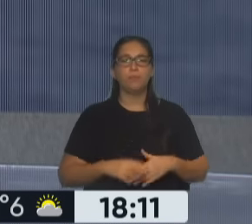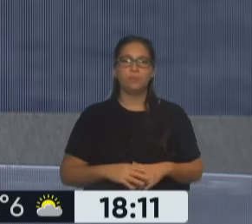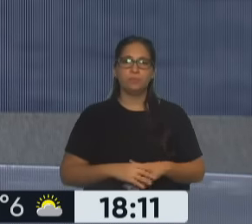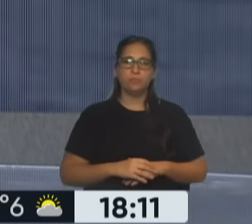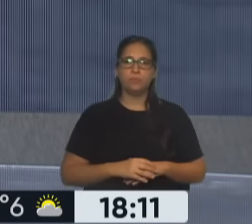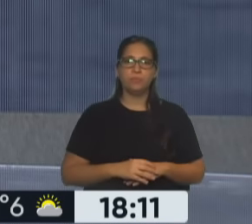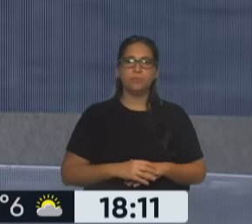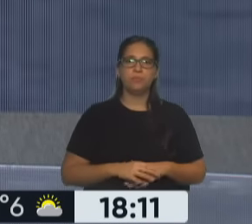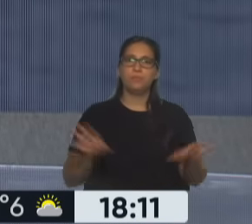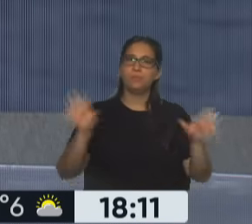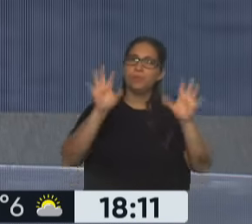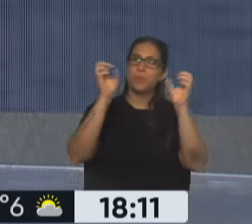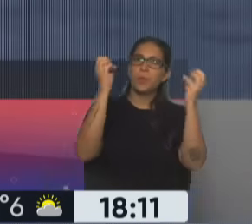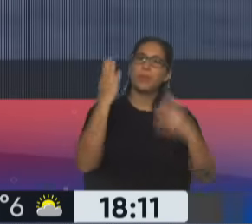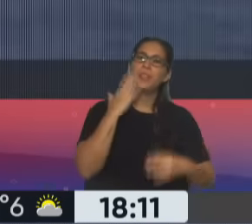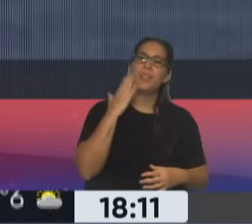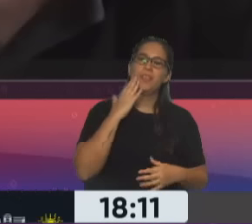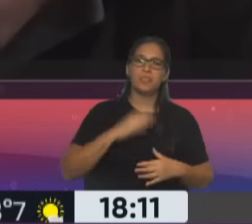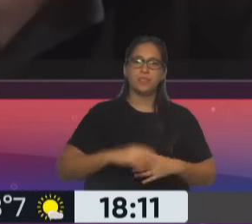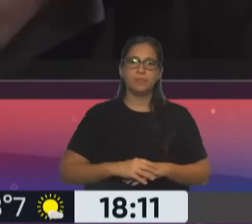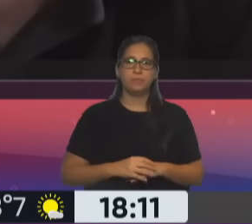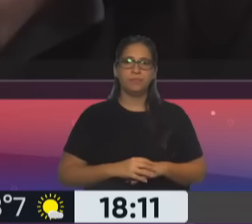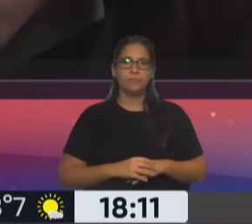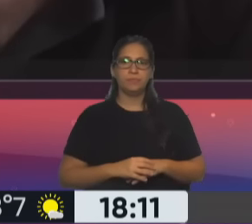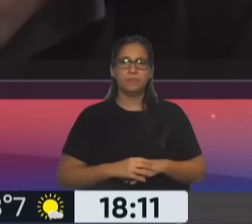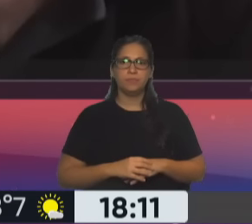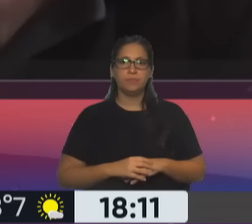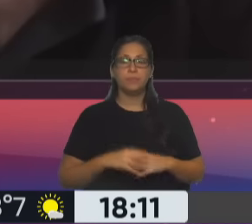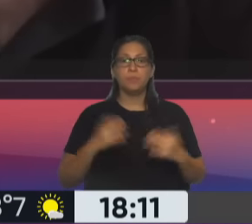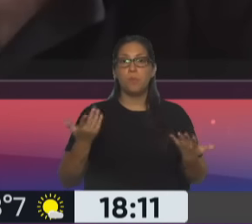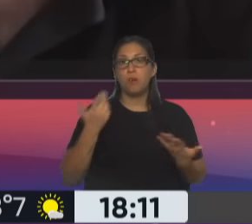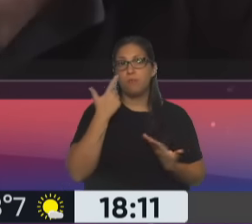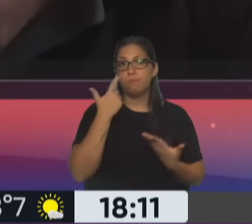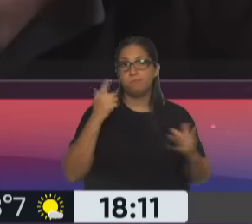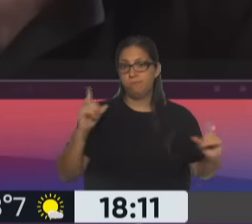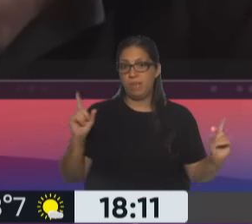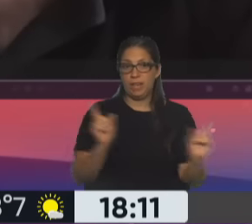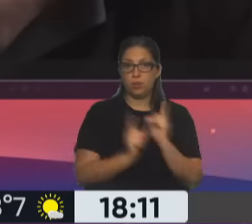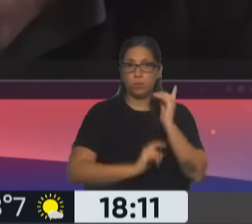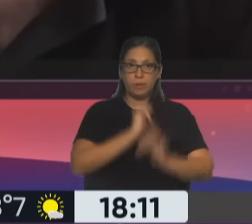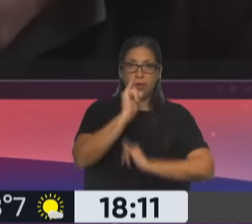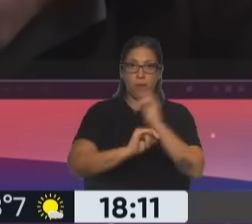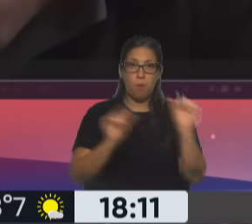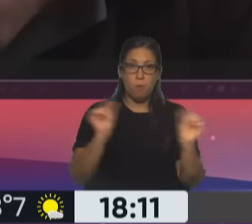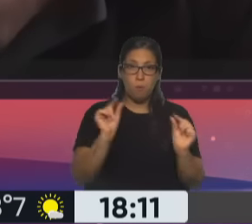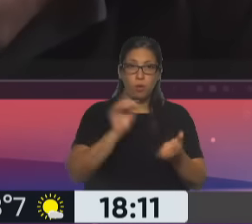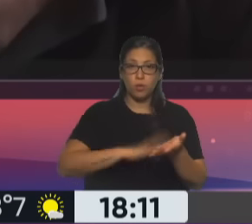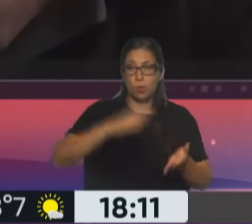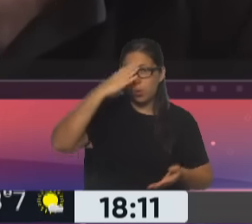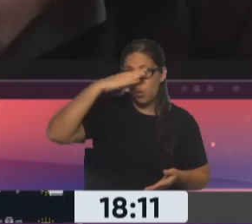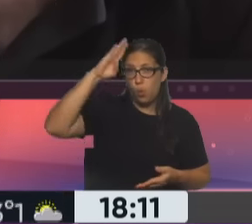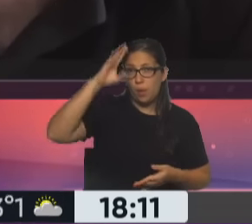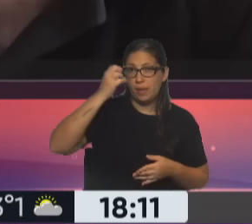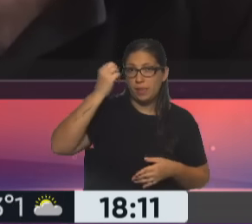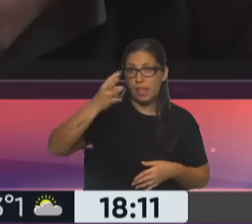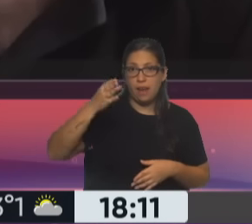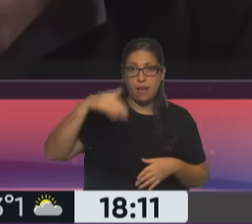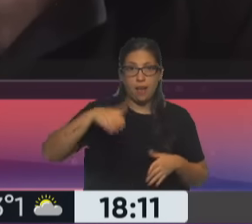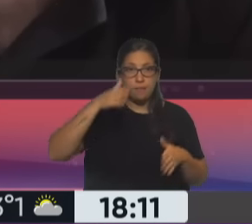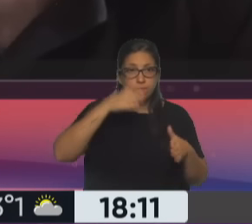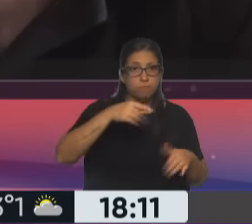¿Qué tal? ¿Cómo están? Buenas tardes. Bueno, allí planteamos, ¿no?, un poco lo que está sucediendo en Cuba, haciendo foco en el presente de Cuba en este